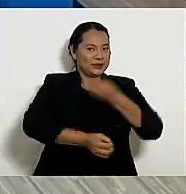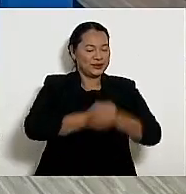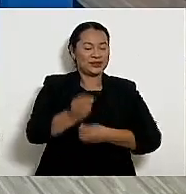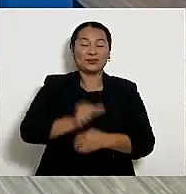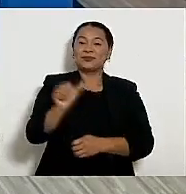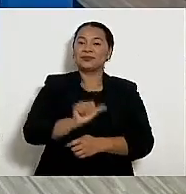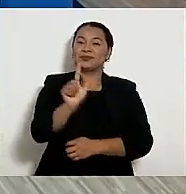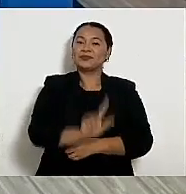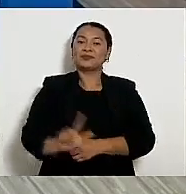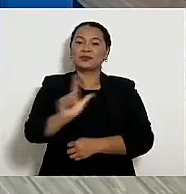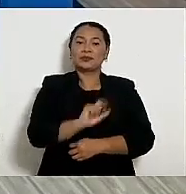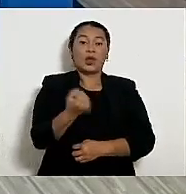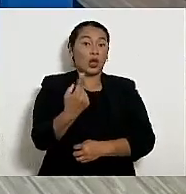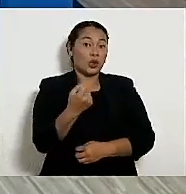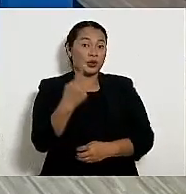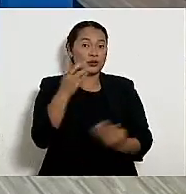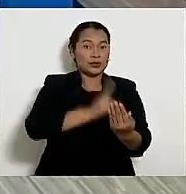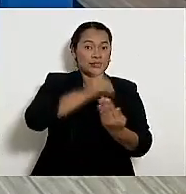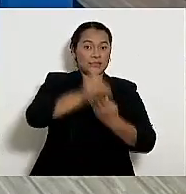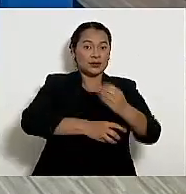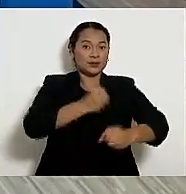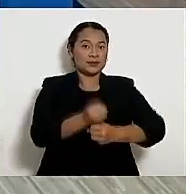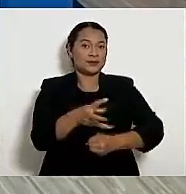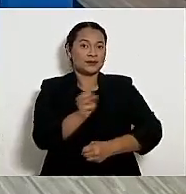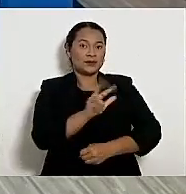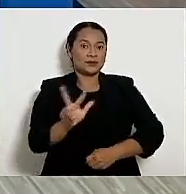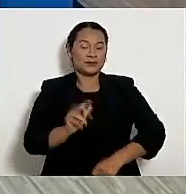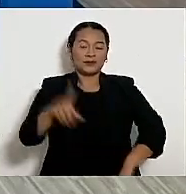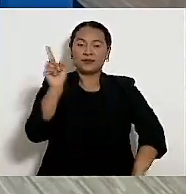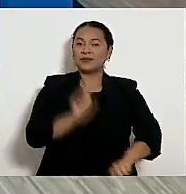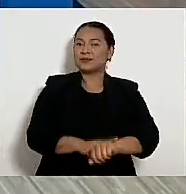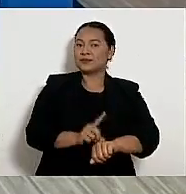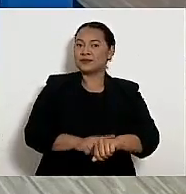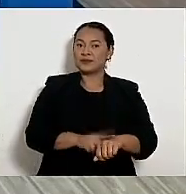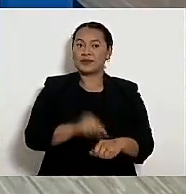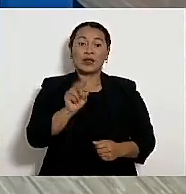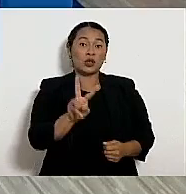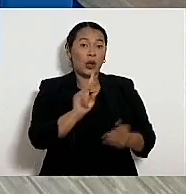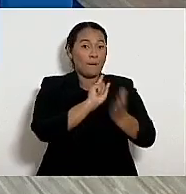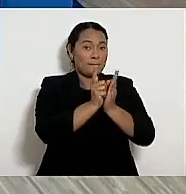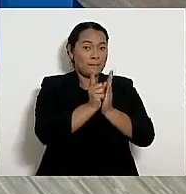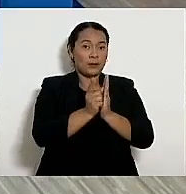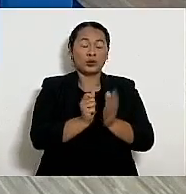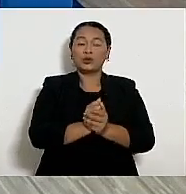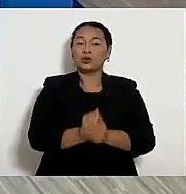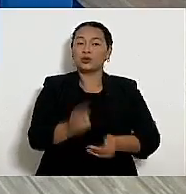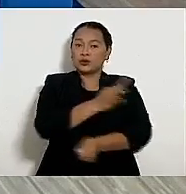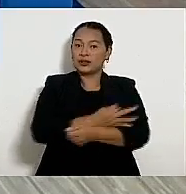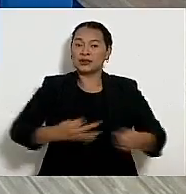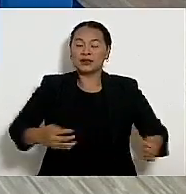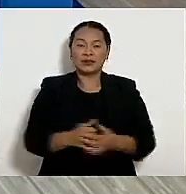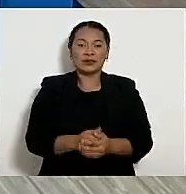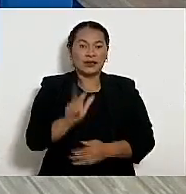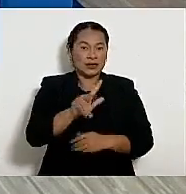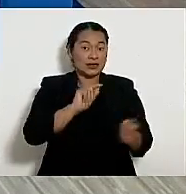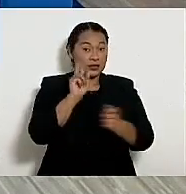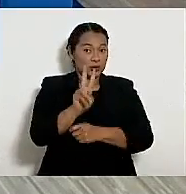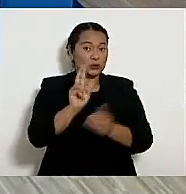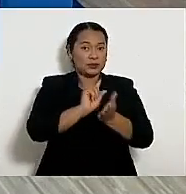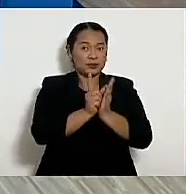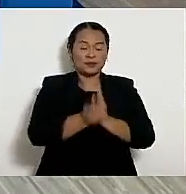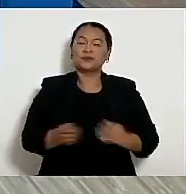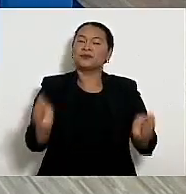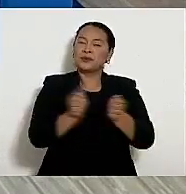Hoy lunes 11 de diciembre del año 2023. El reloj marcan las 3 y 2 de la tarde. Te llevamos mucha alegría y diversión en compañía